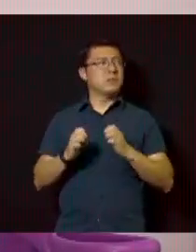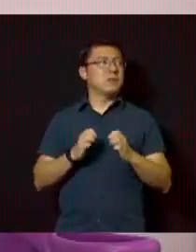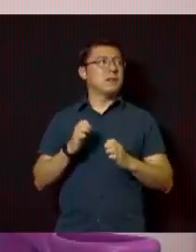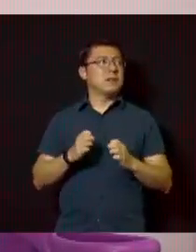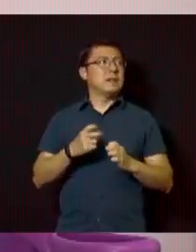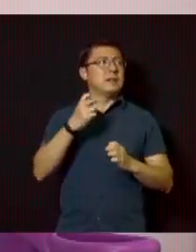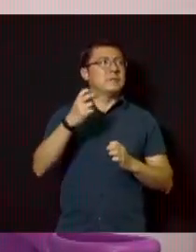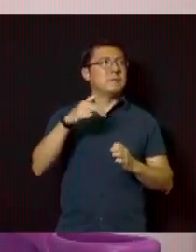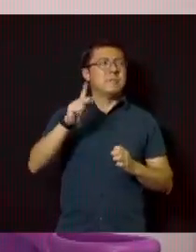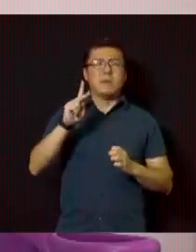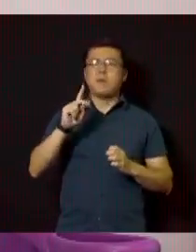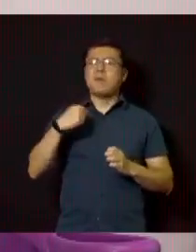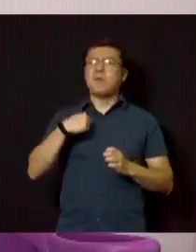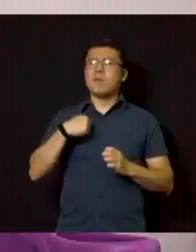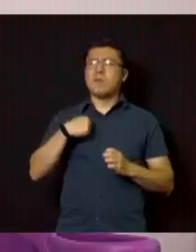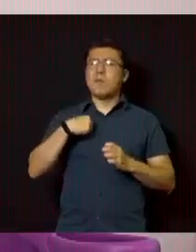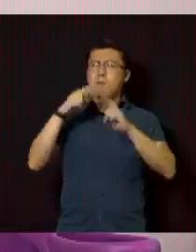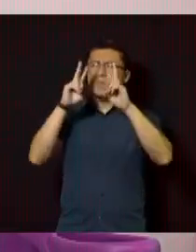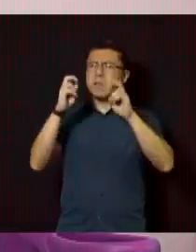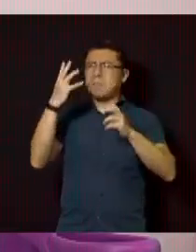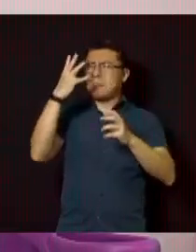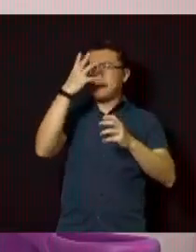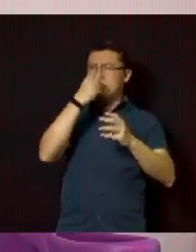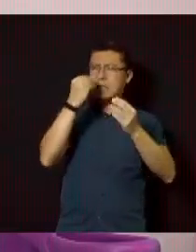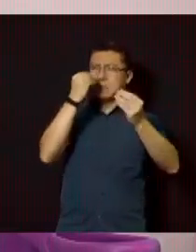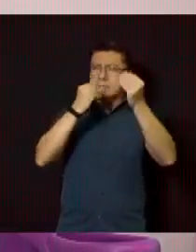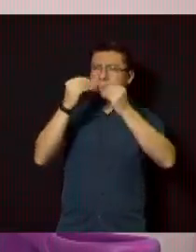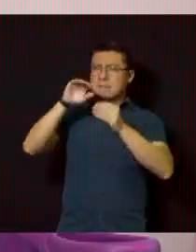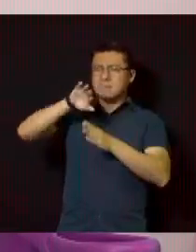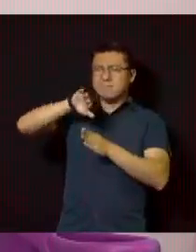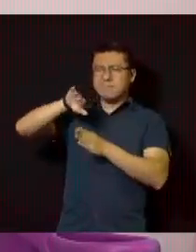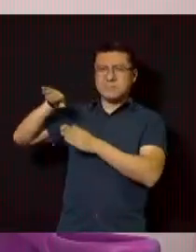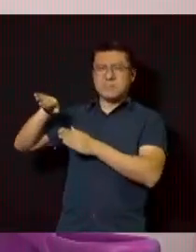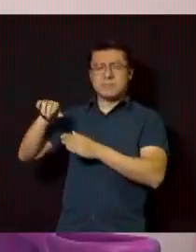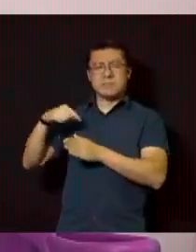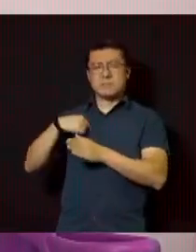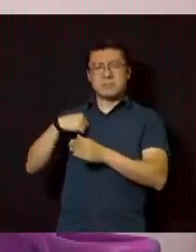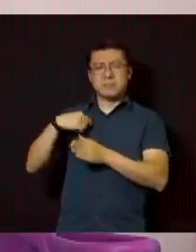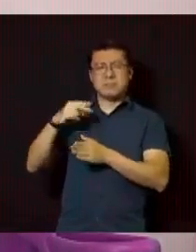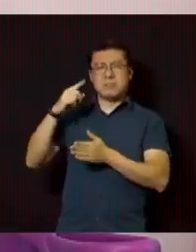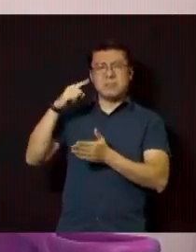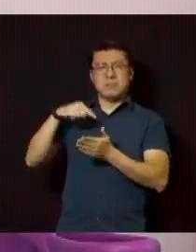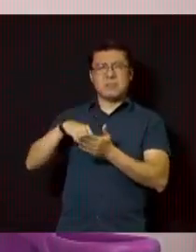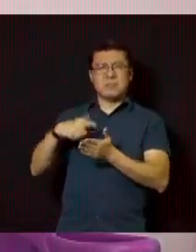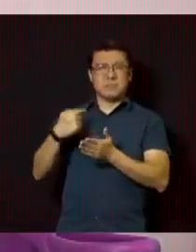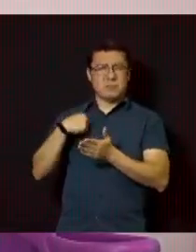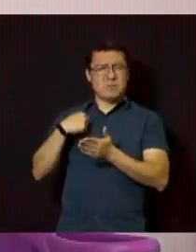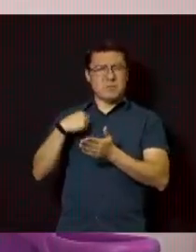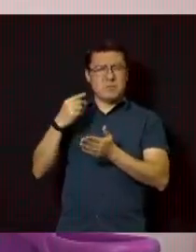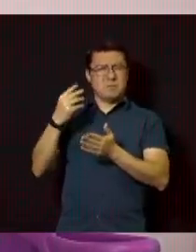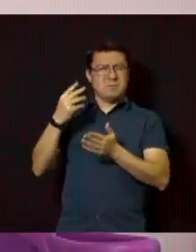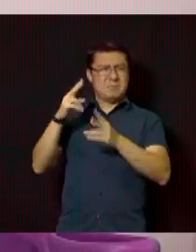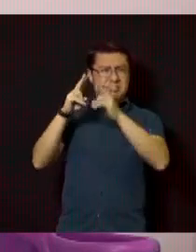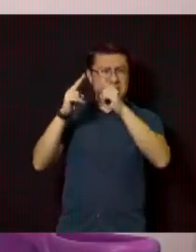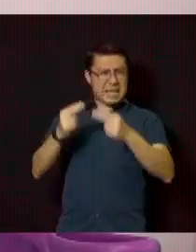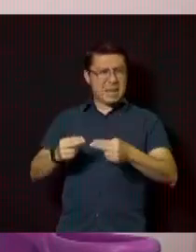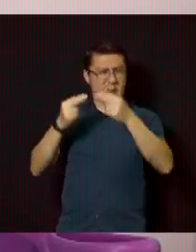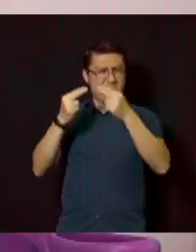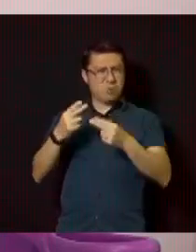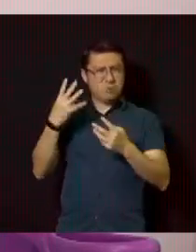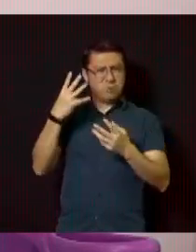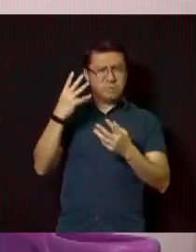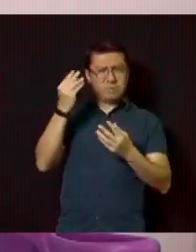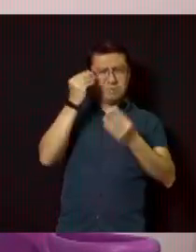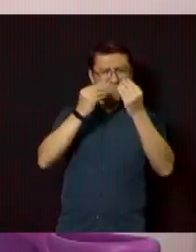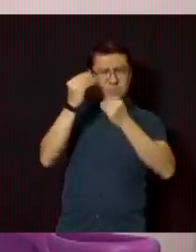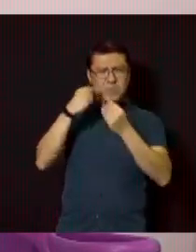la línea de belleza porque no me creía buena para eso. Yo decía, pues cómo voy a hacer belleza, cómo voy a hacer un negocio de belleza si yo no soy